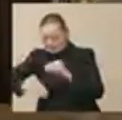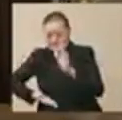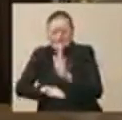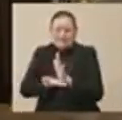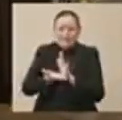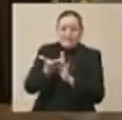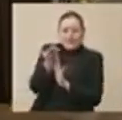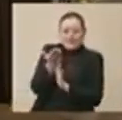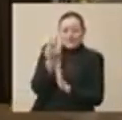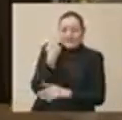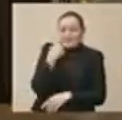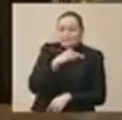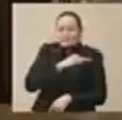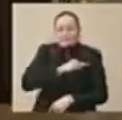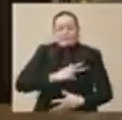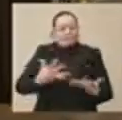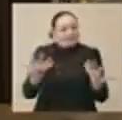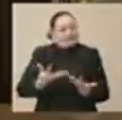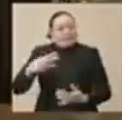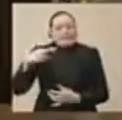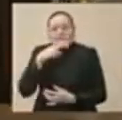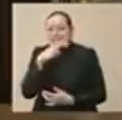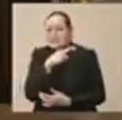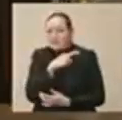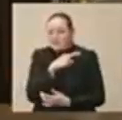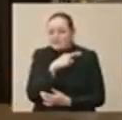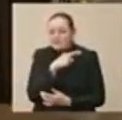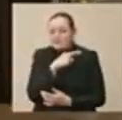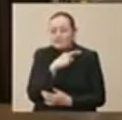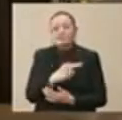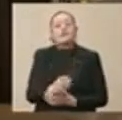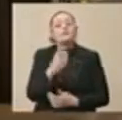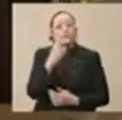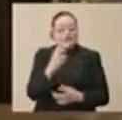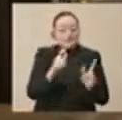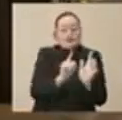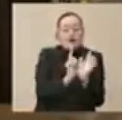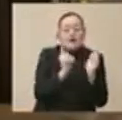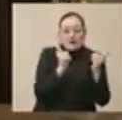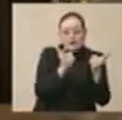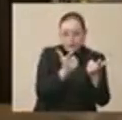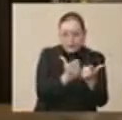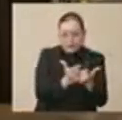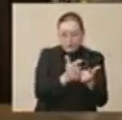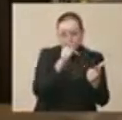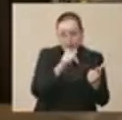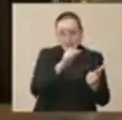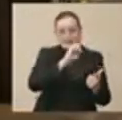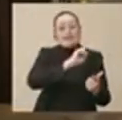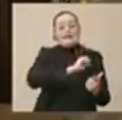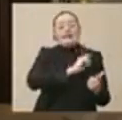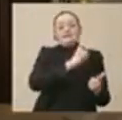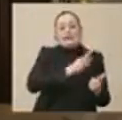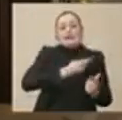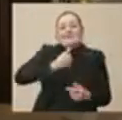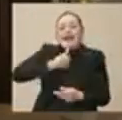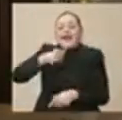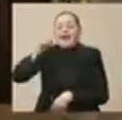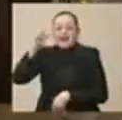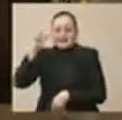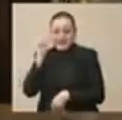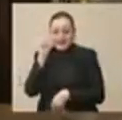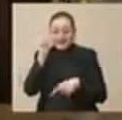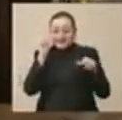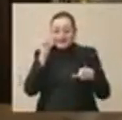y eso nos obliga a actuar de inmediato por ello el comité de seguridad en salud en su sesión del día de